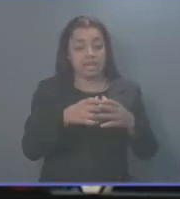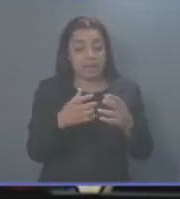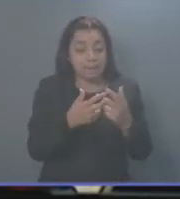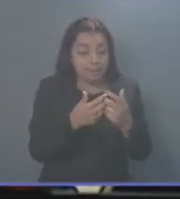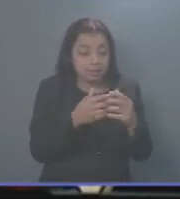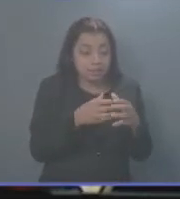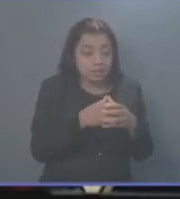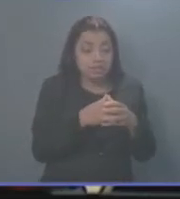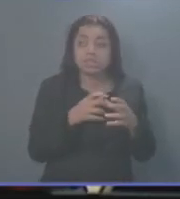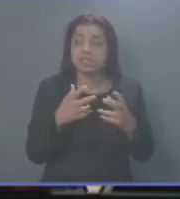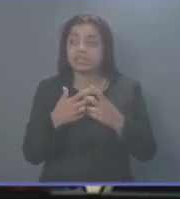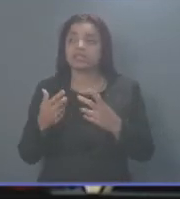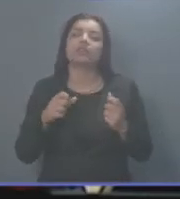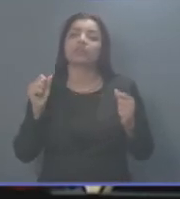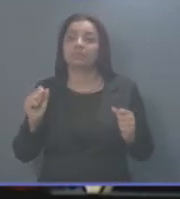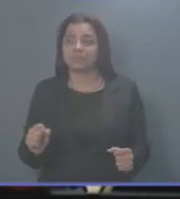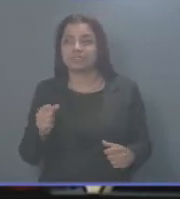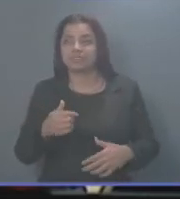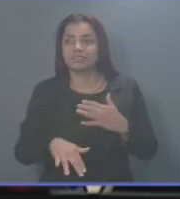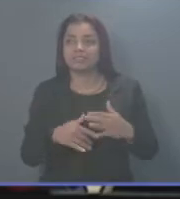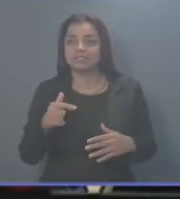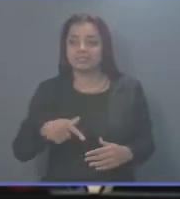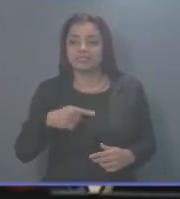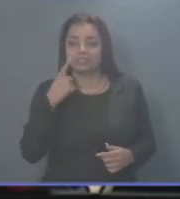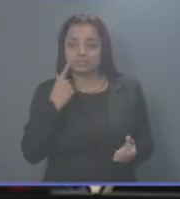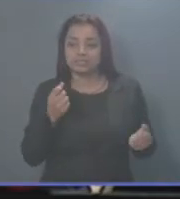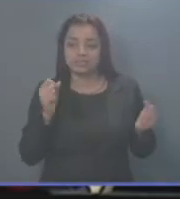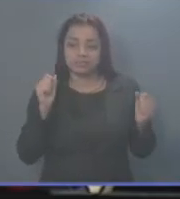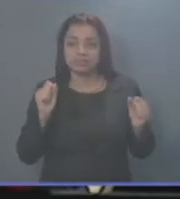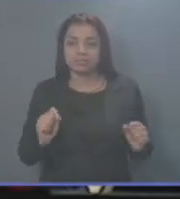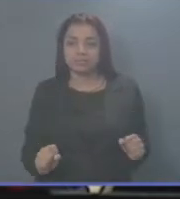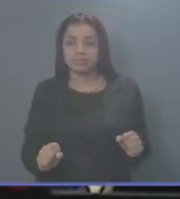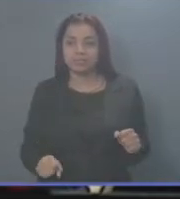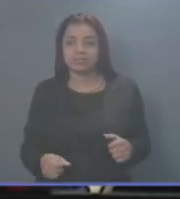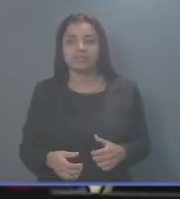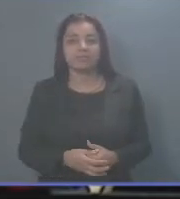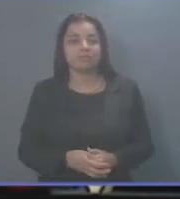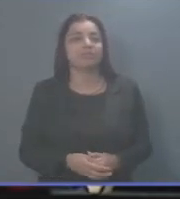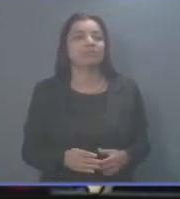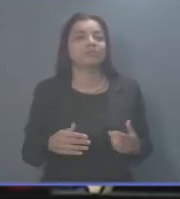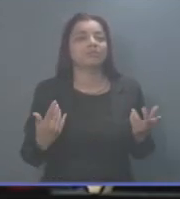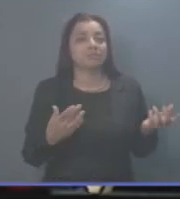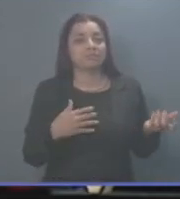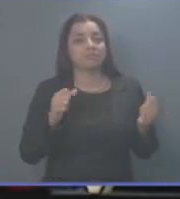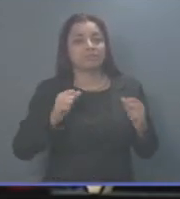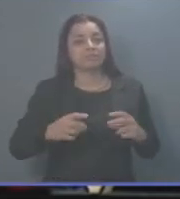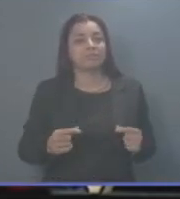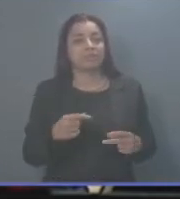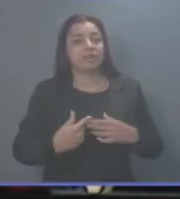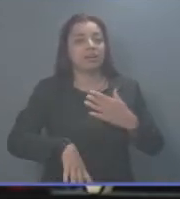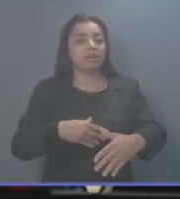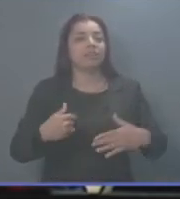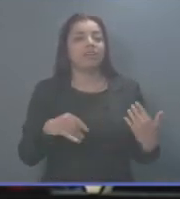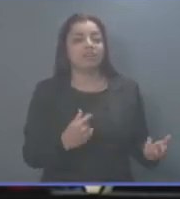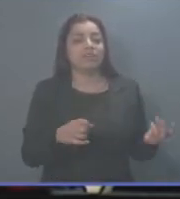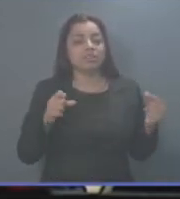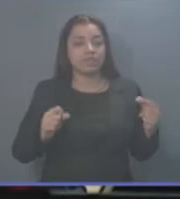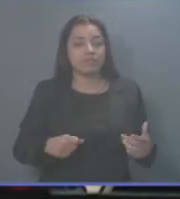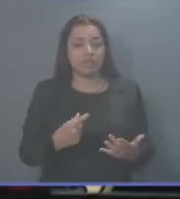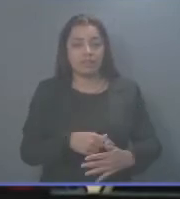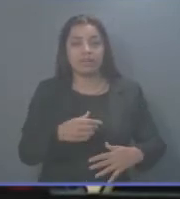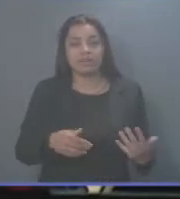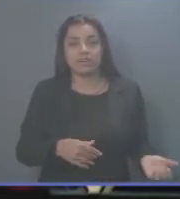tener efectivamente esta posibilidad de ser más eficiente en el uso de los